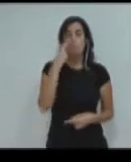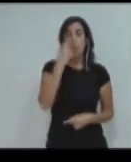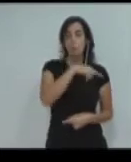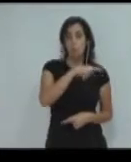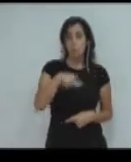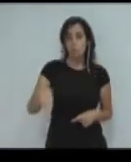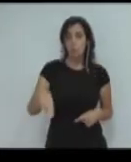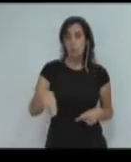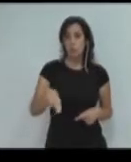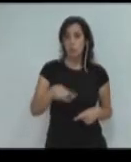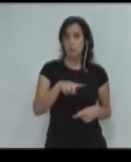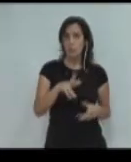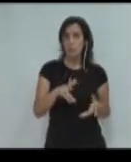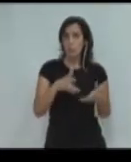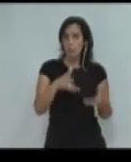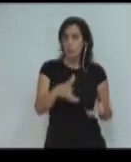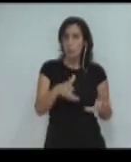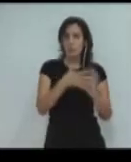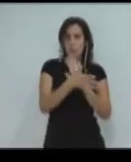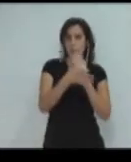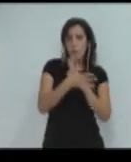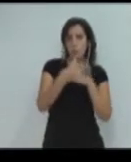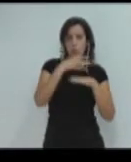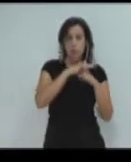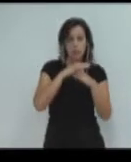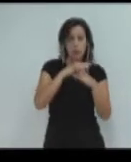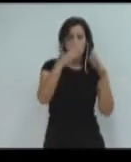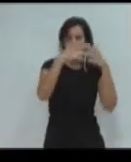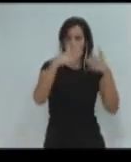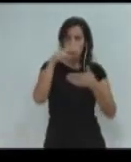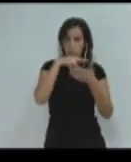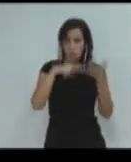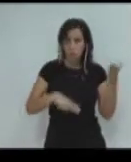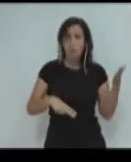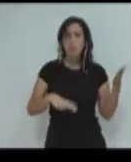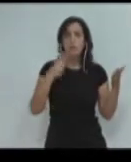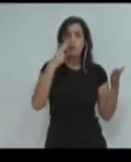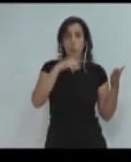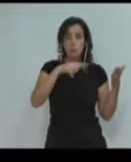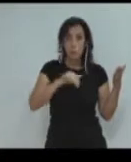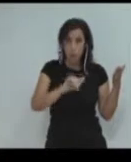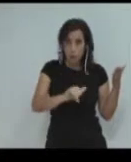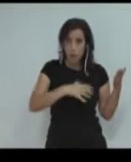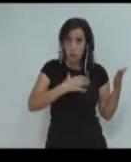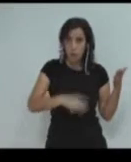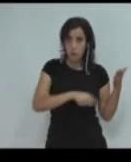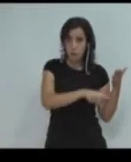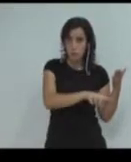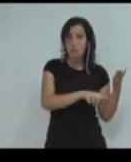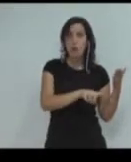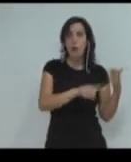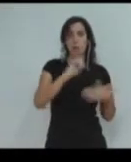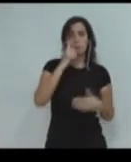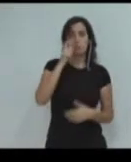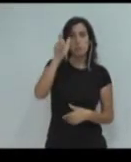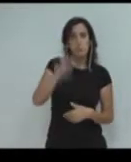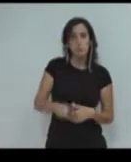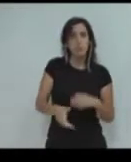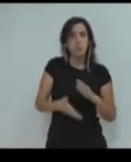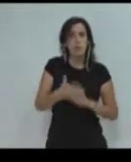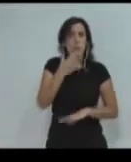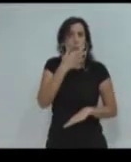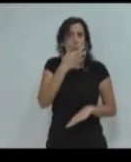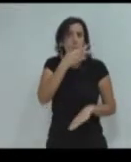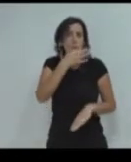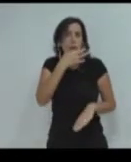tiene esa oferta de explicación guiada en lectura fácil, pues se descubre que esa persona que iba simplemente por pasar